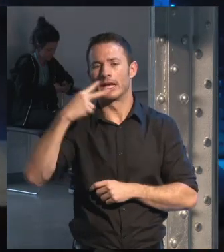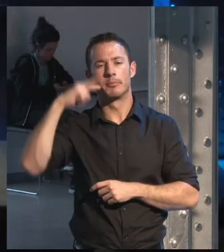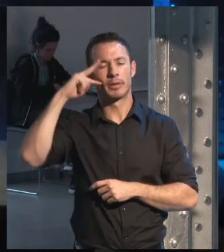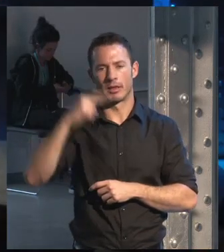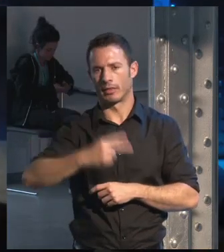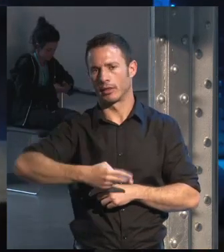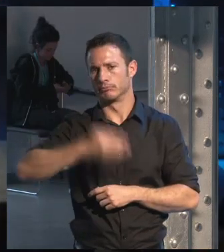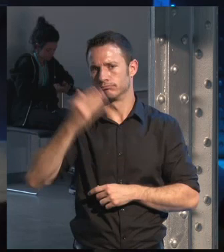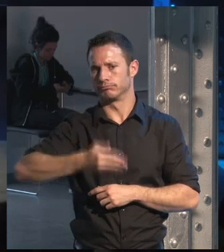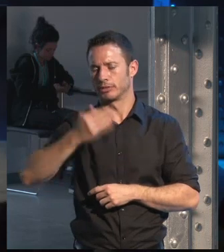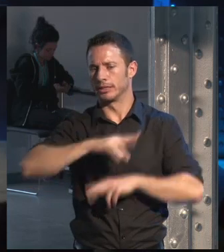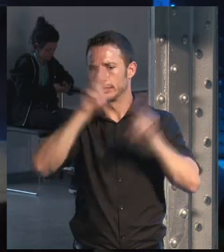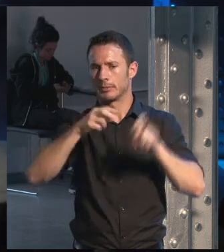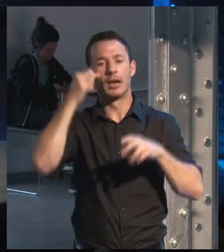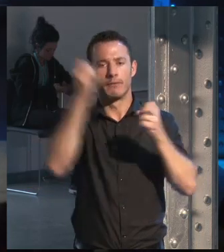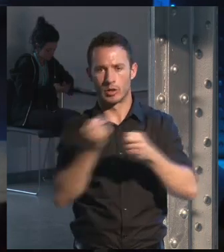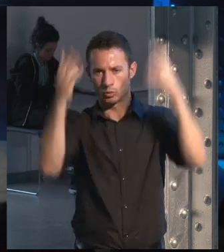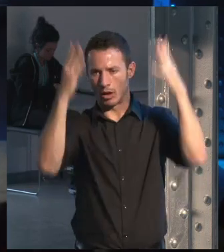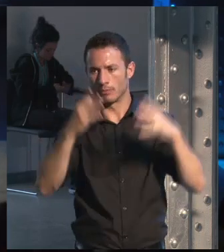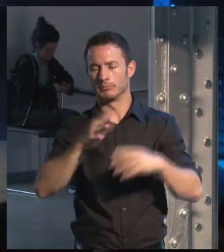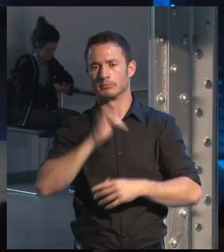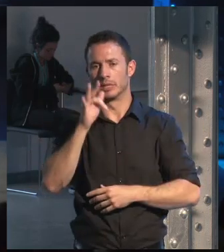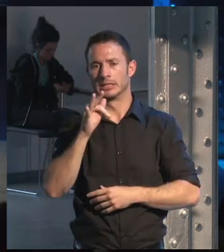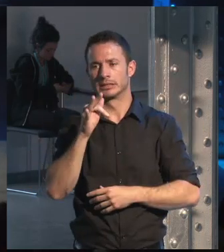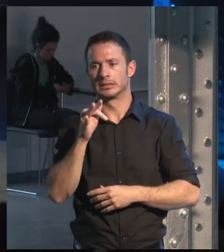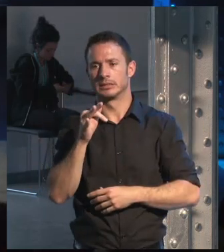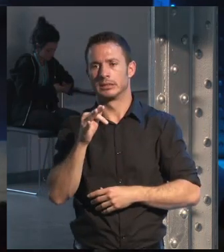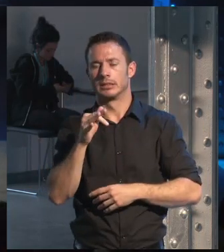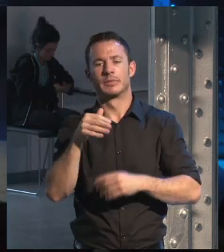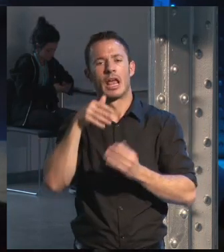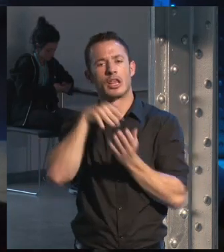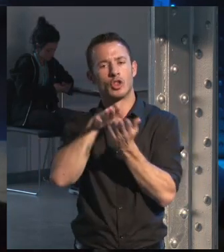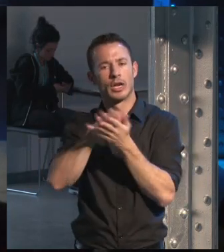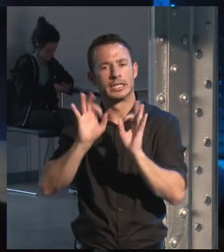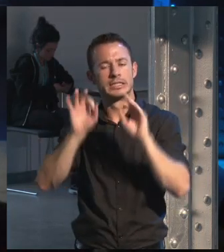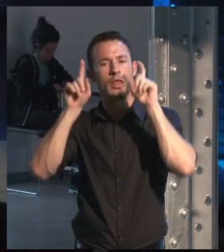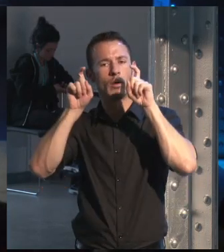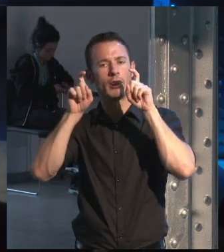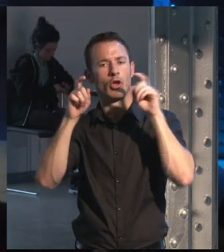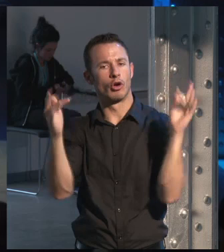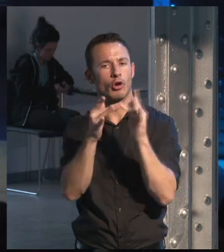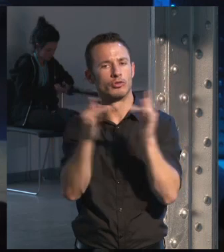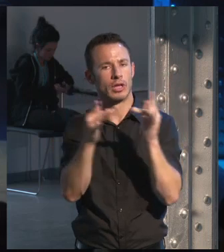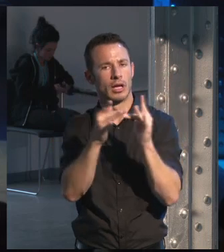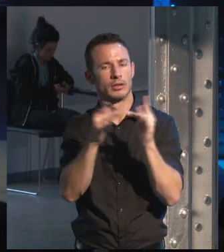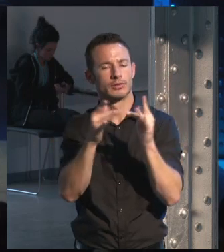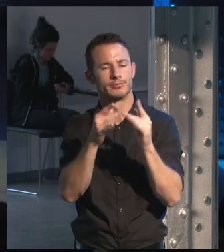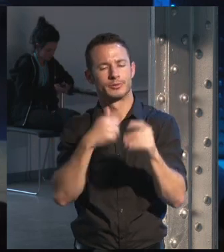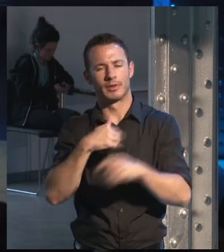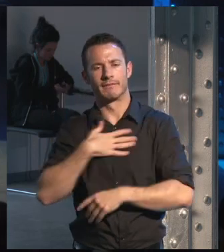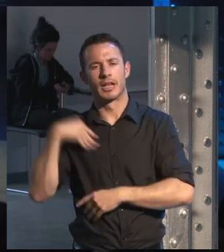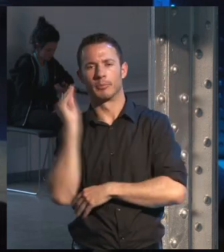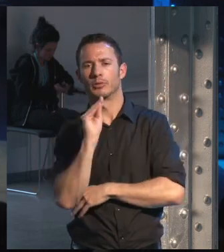experiencia en el mundo de la realidad virtual, que también habéis tenido contacto con muchas de las grandes editoriales de educación, quería preguntarte, ¿cuándo